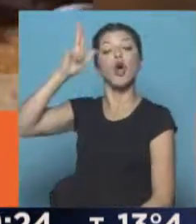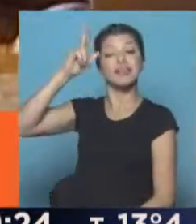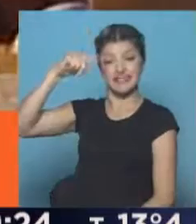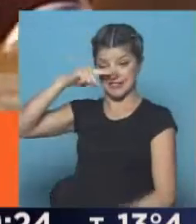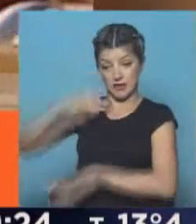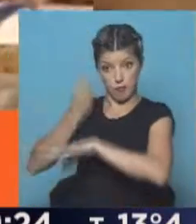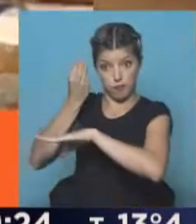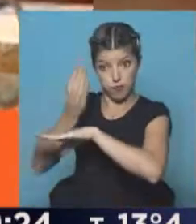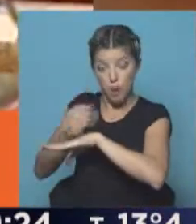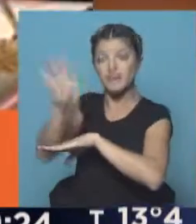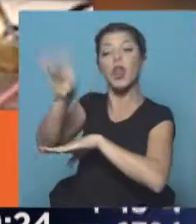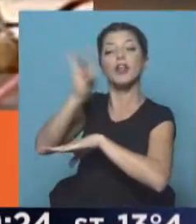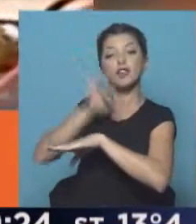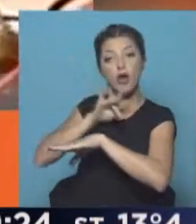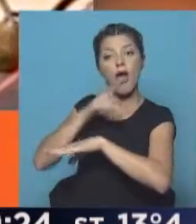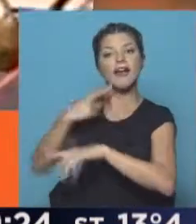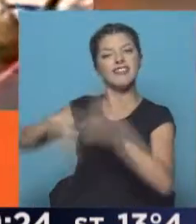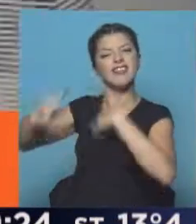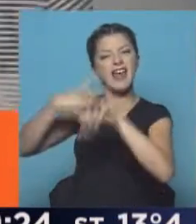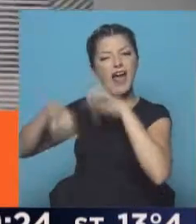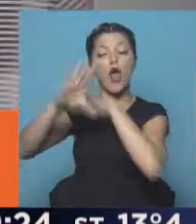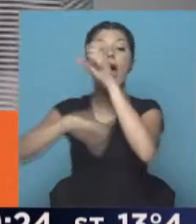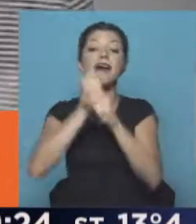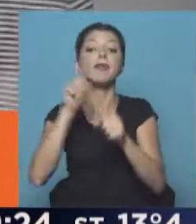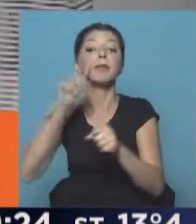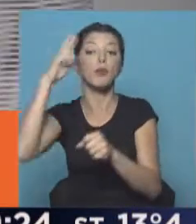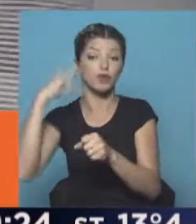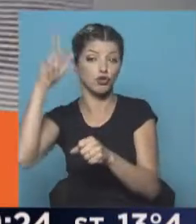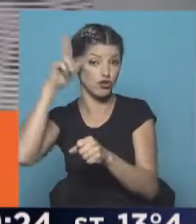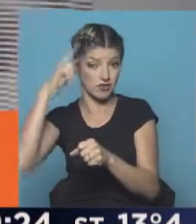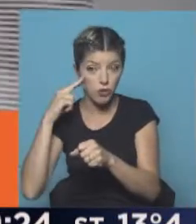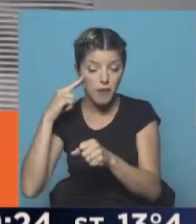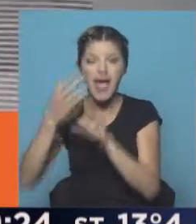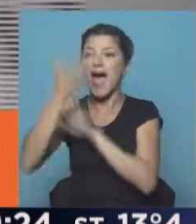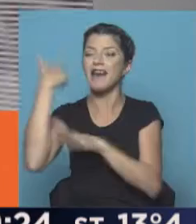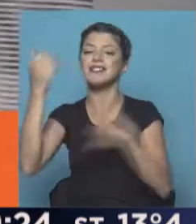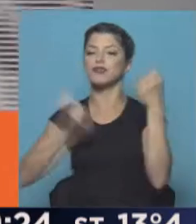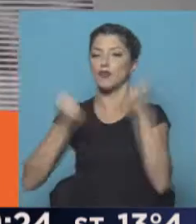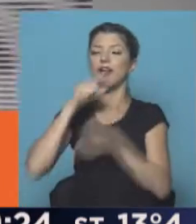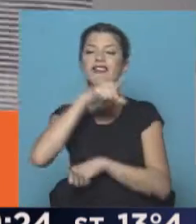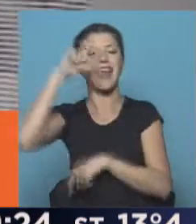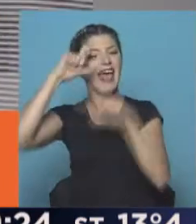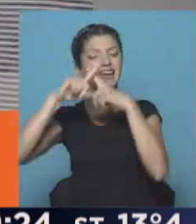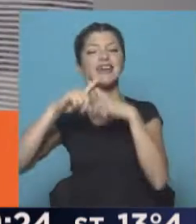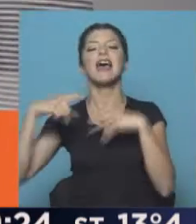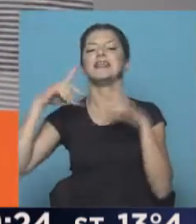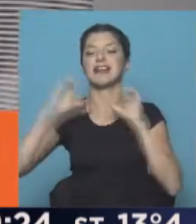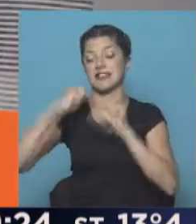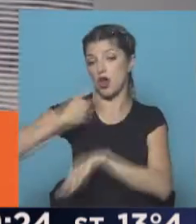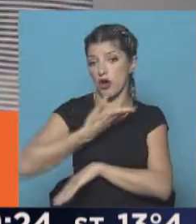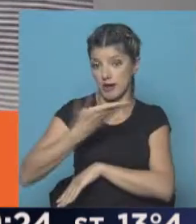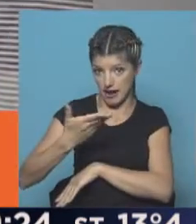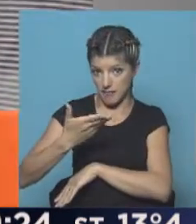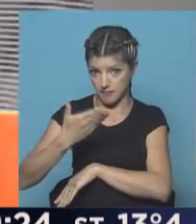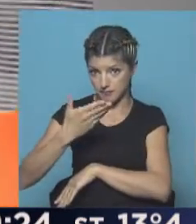fue elegido delegado, y hasta 1989 fue chofer del entonces secretario general Juan Arce, a quien luego